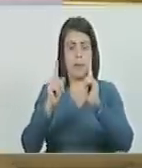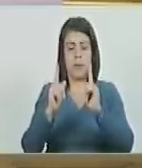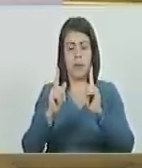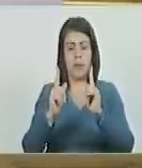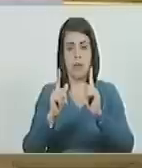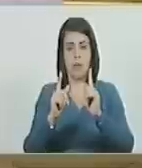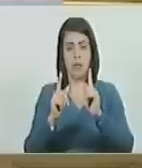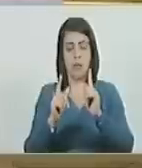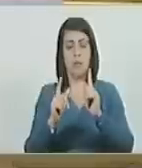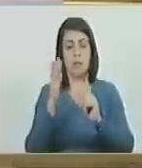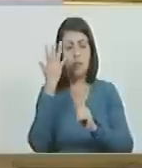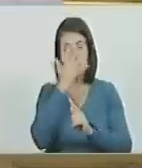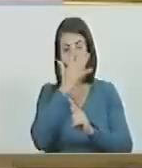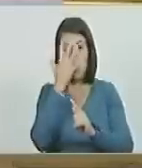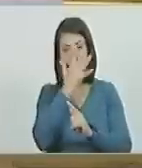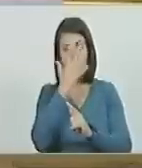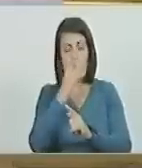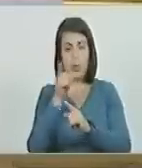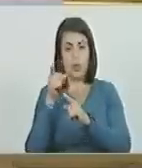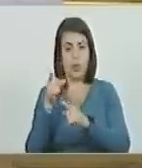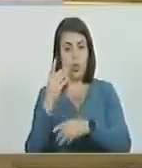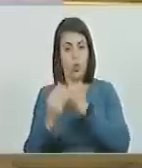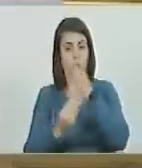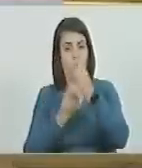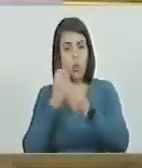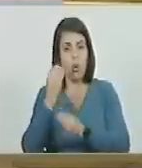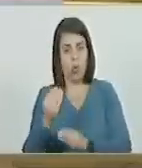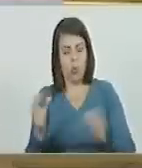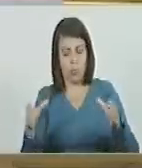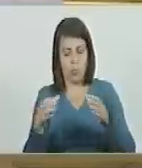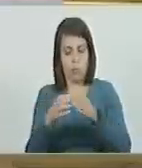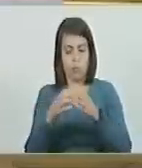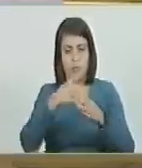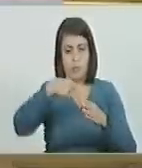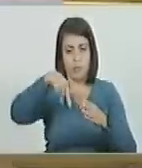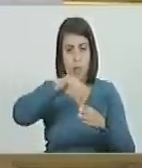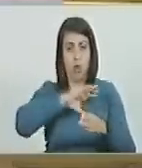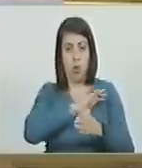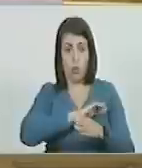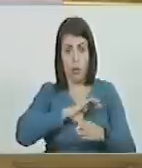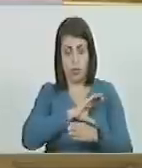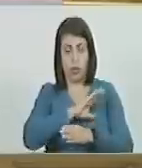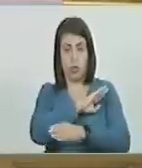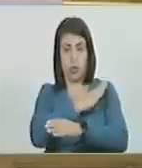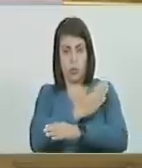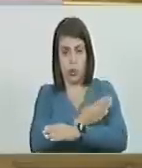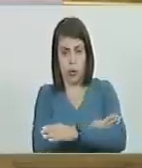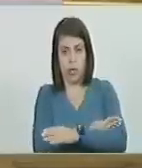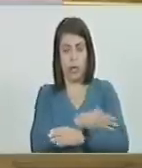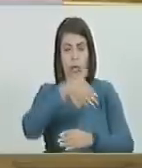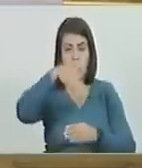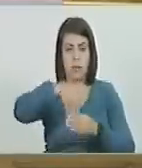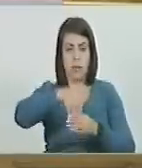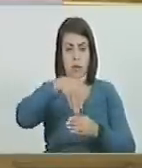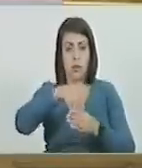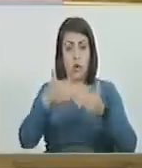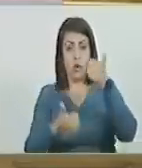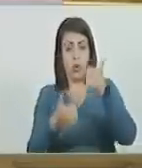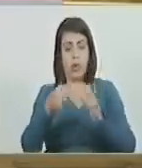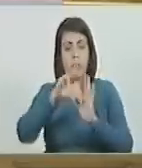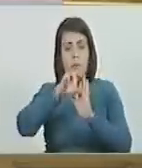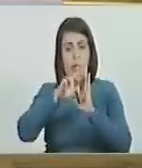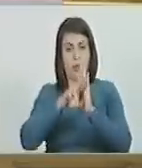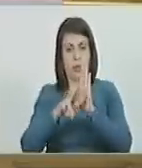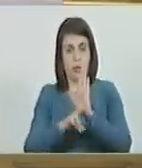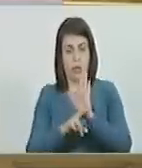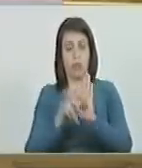tipo de dudas en cuanto a cómo debe conformarse ese poder electoral, cuáles son los requisitos